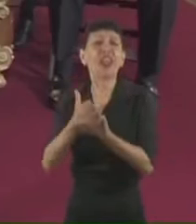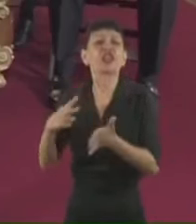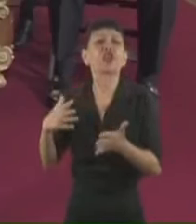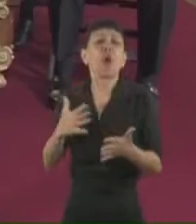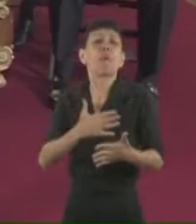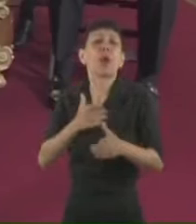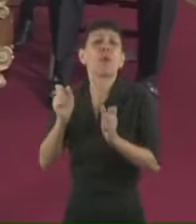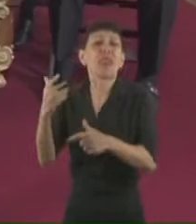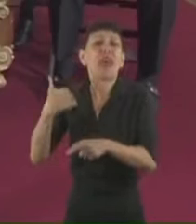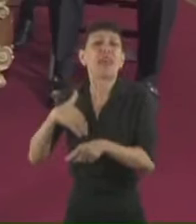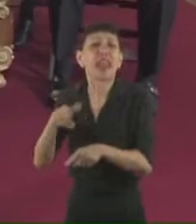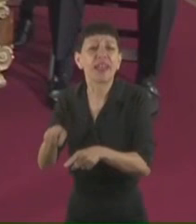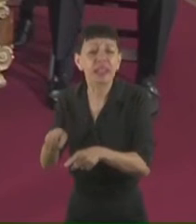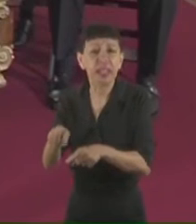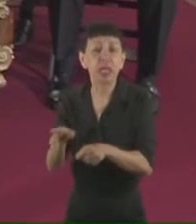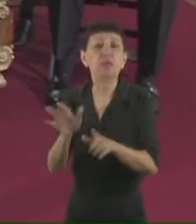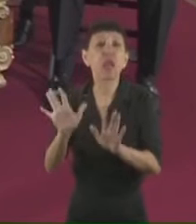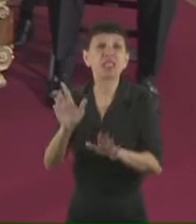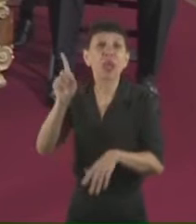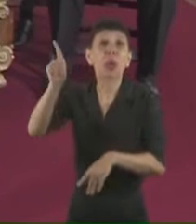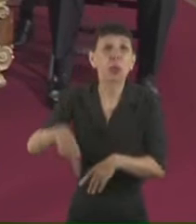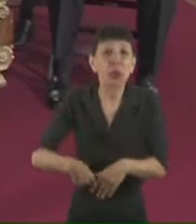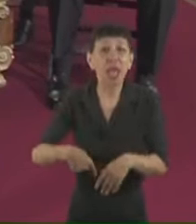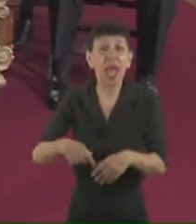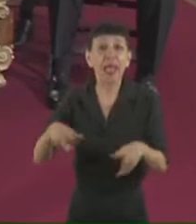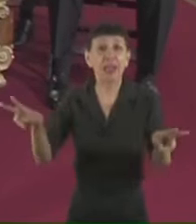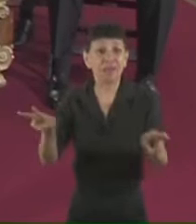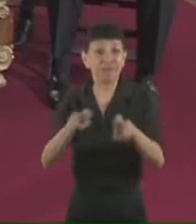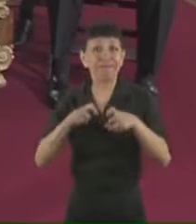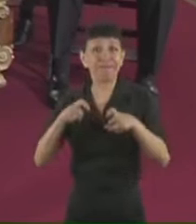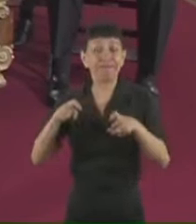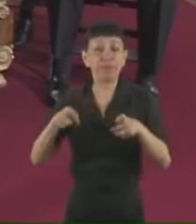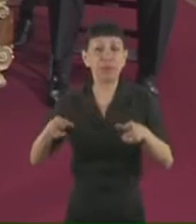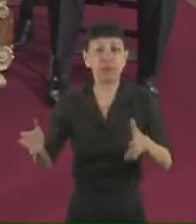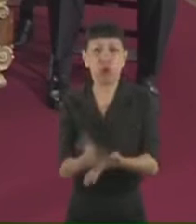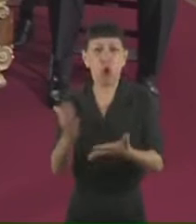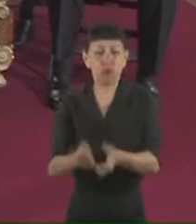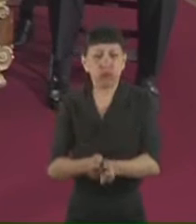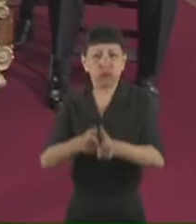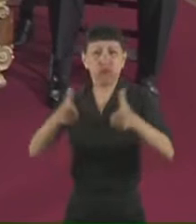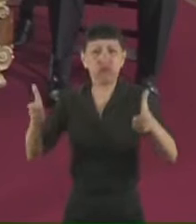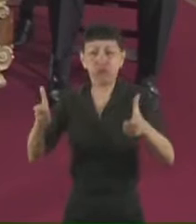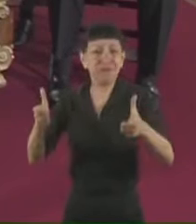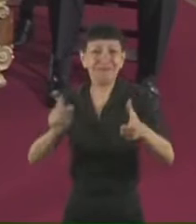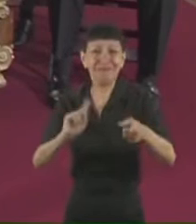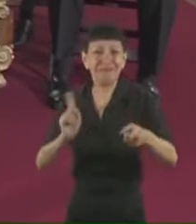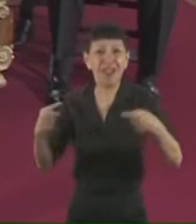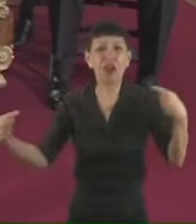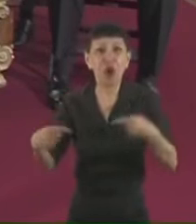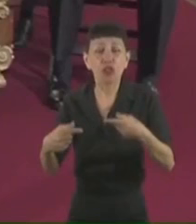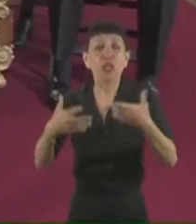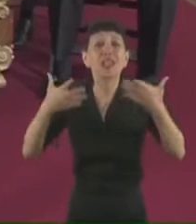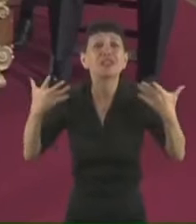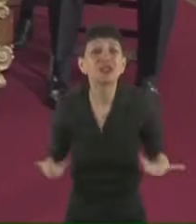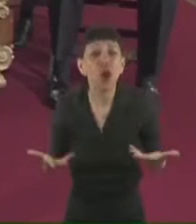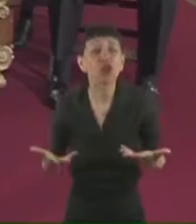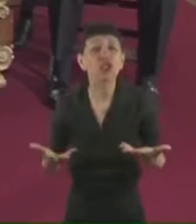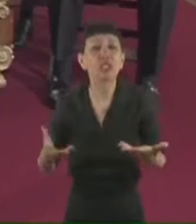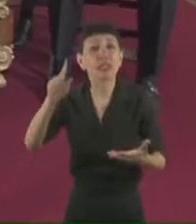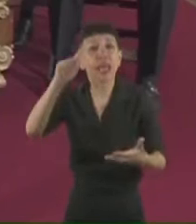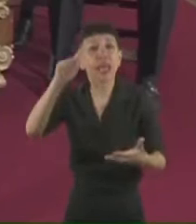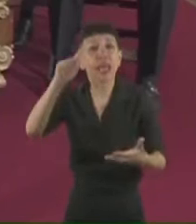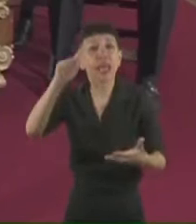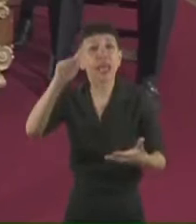producción el ahorro el crecimiento económico y fundamentalmente la libertad la consecuencia de ello Es que